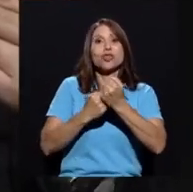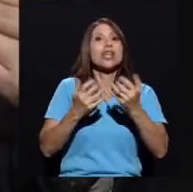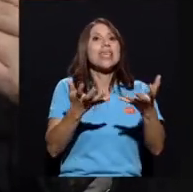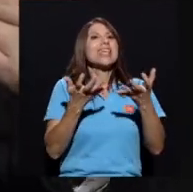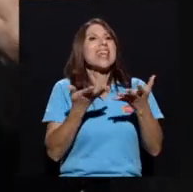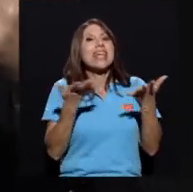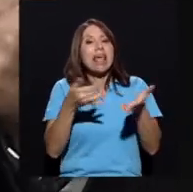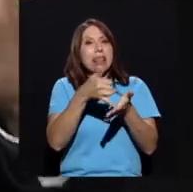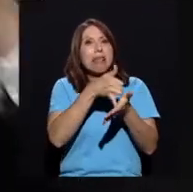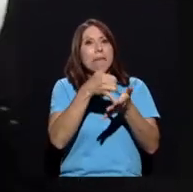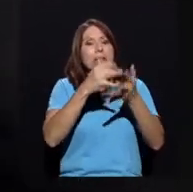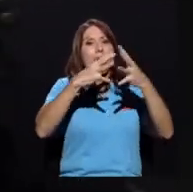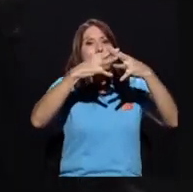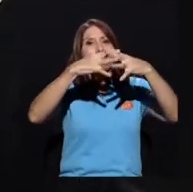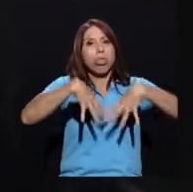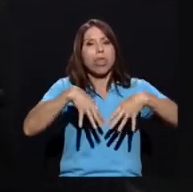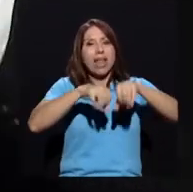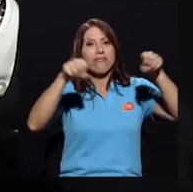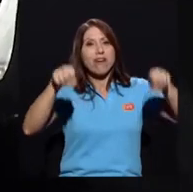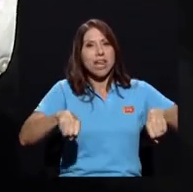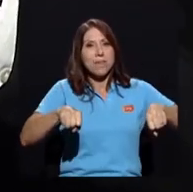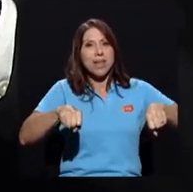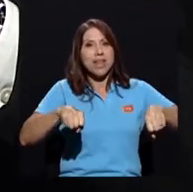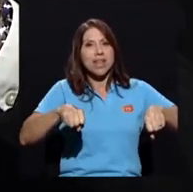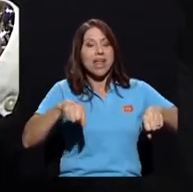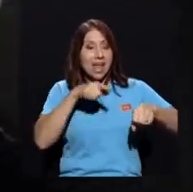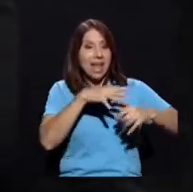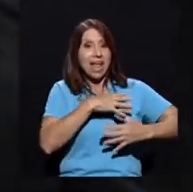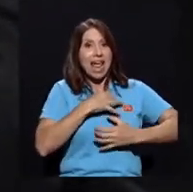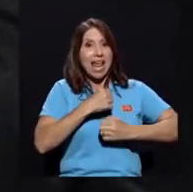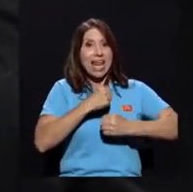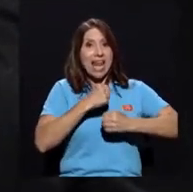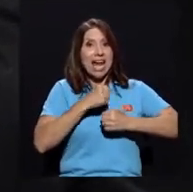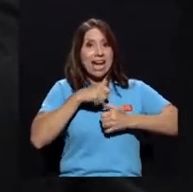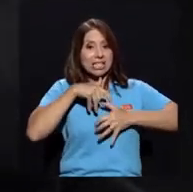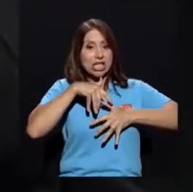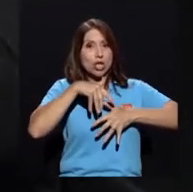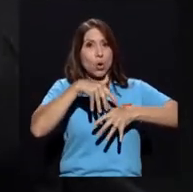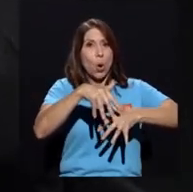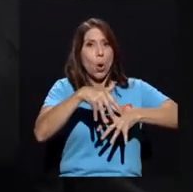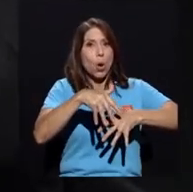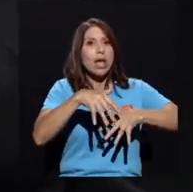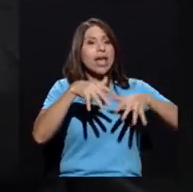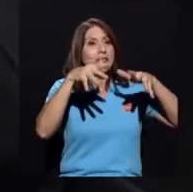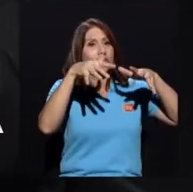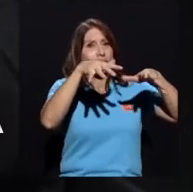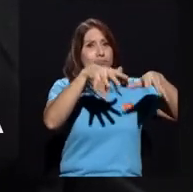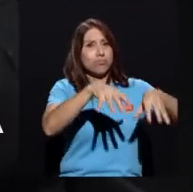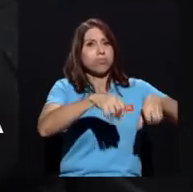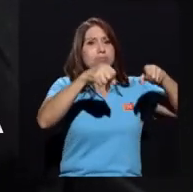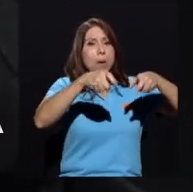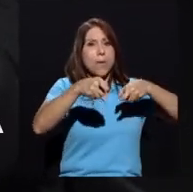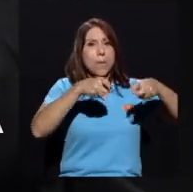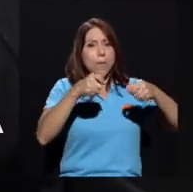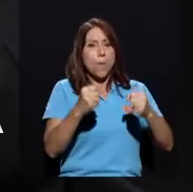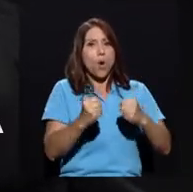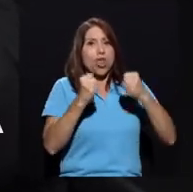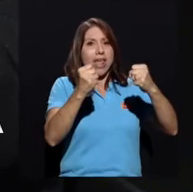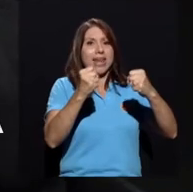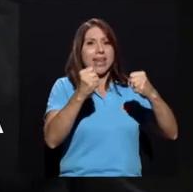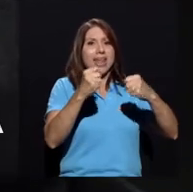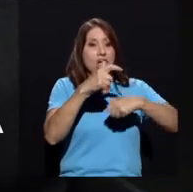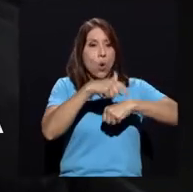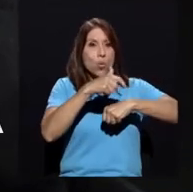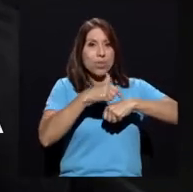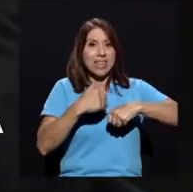provocar que el ejército, una facción grande del ejército, tome el poder y por un tiempo prudencial el